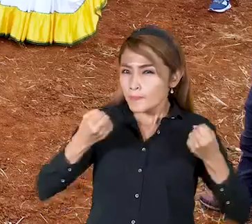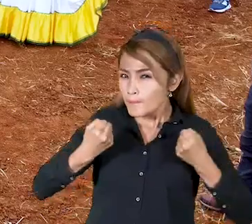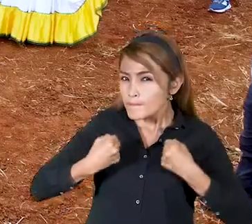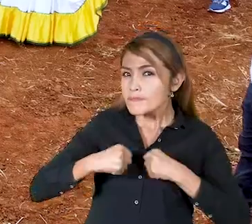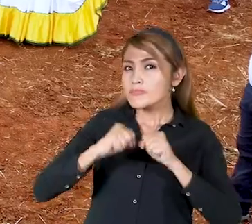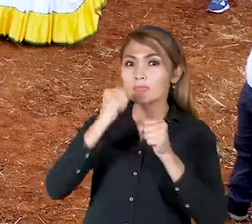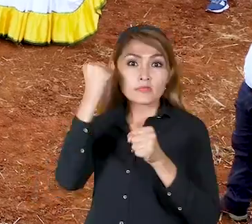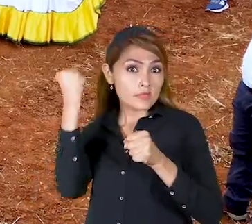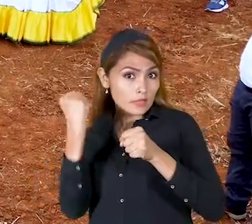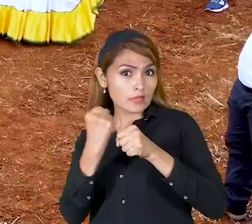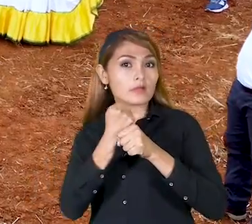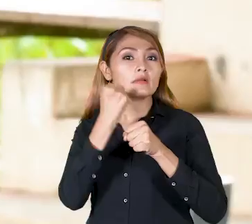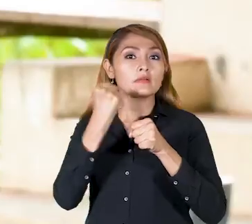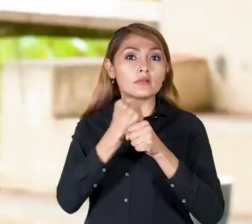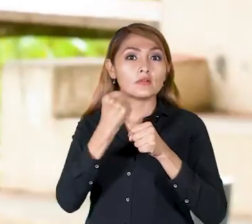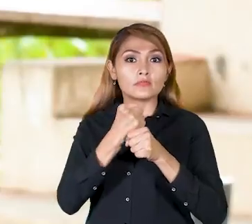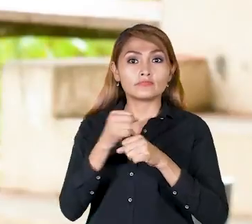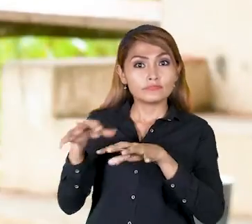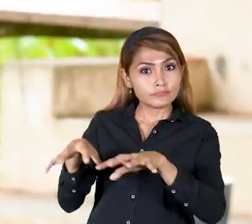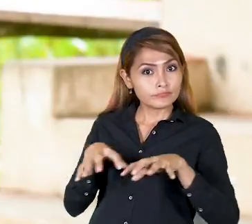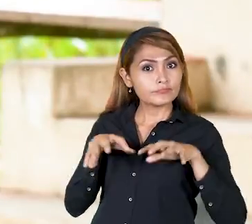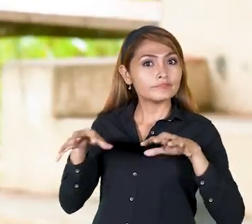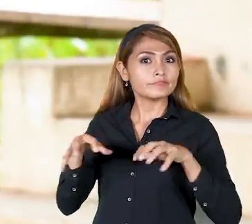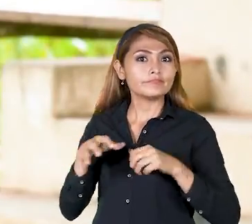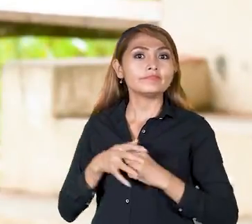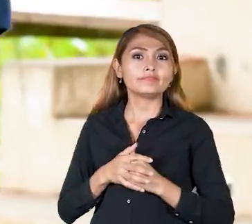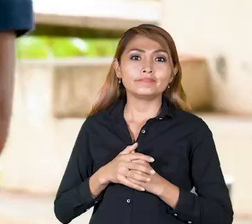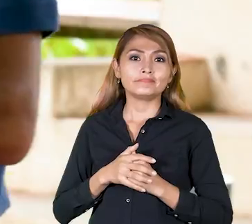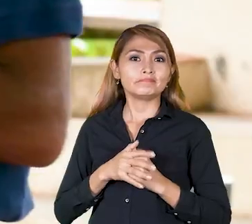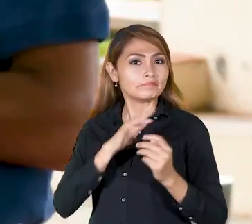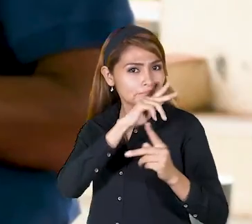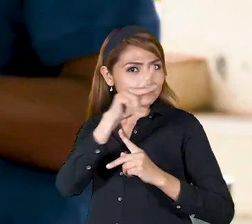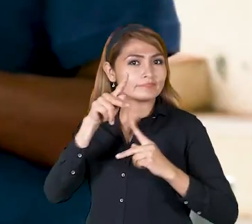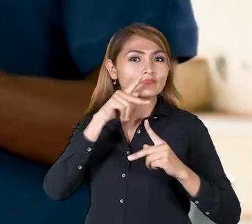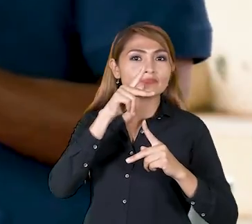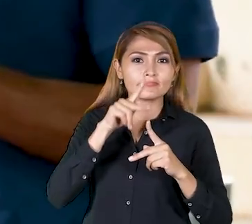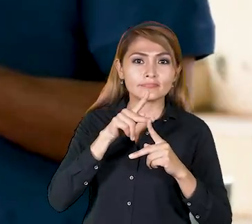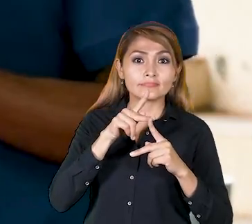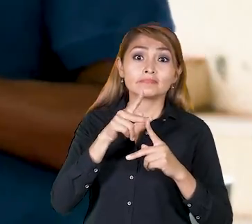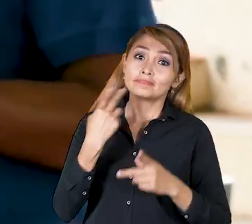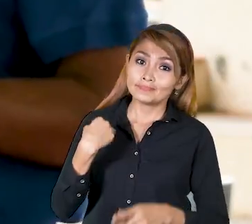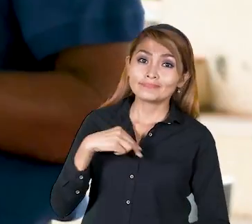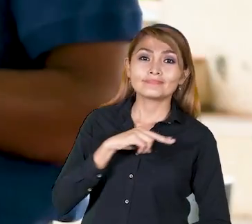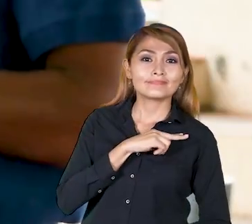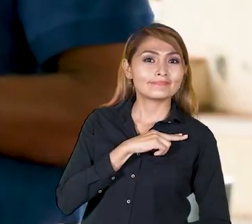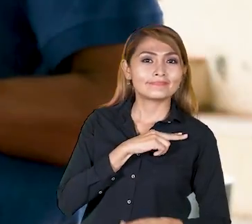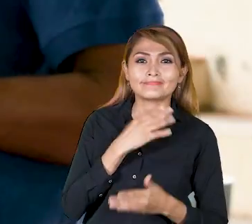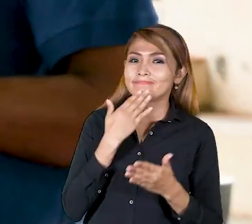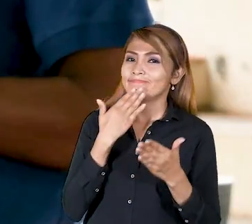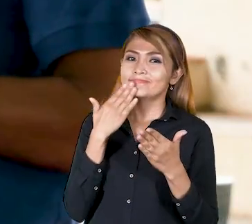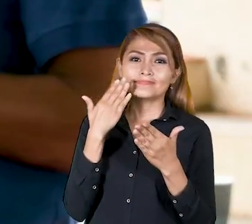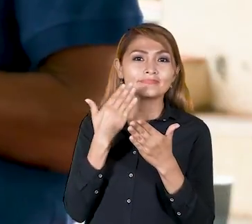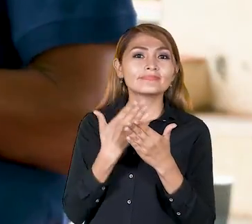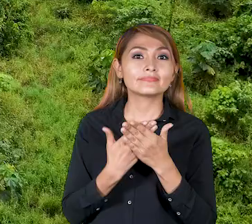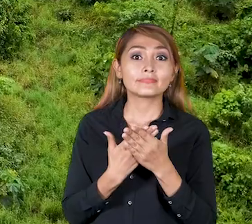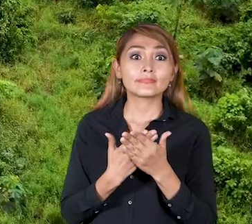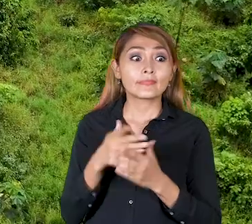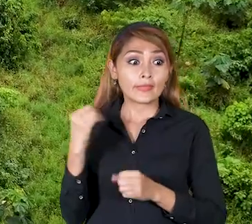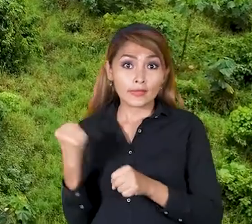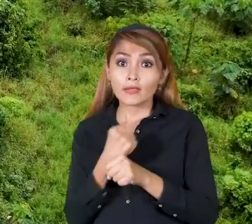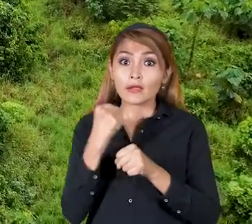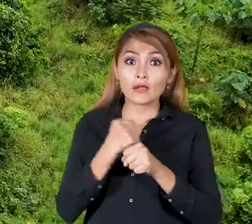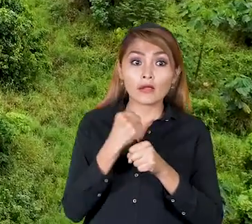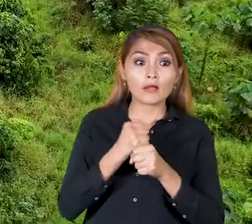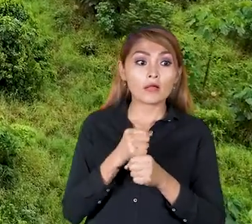a ese empuje de trabajar por el sector agrario, pues, señor prefecto, pues nosotros estamos totalmente agradecidos.